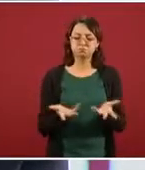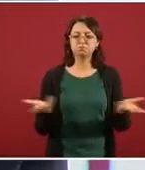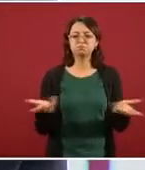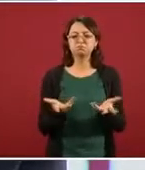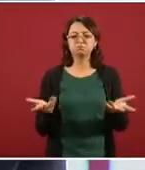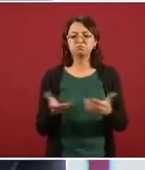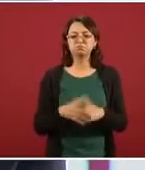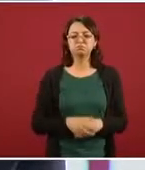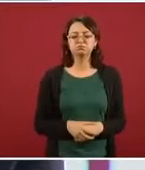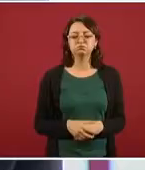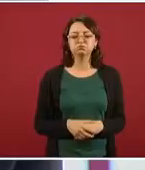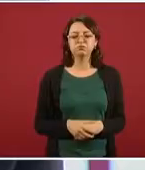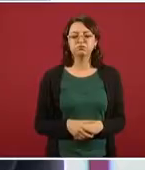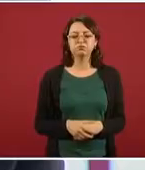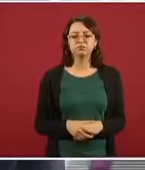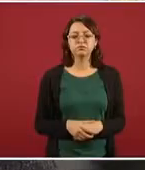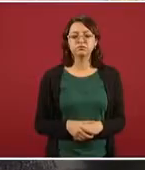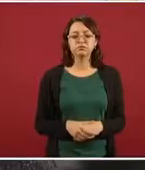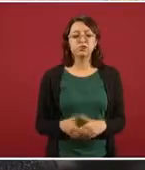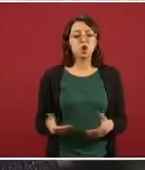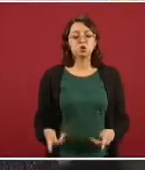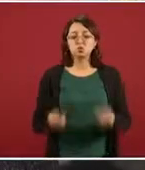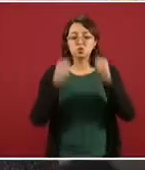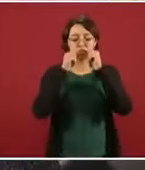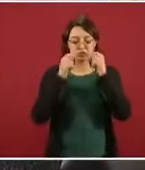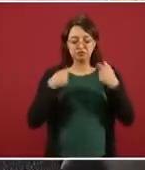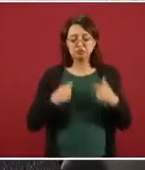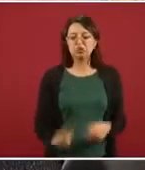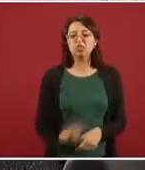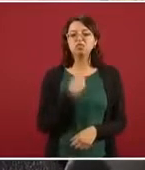aunque nos quedemos sin camisa